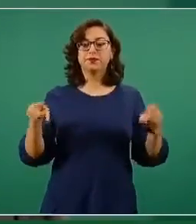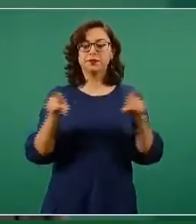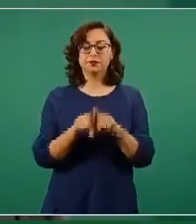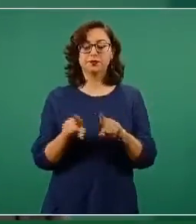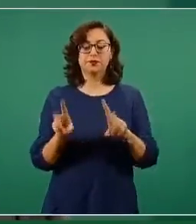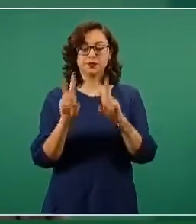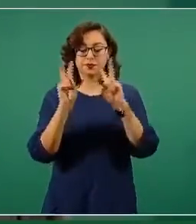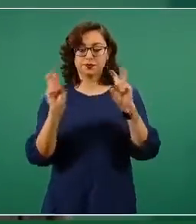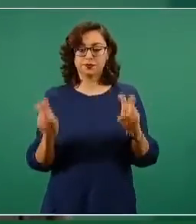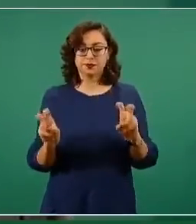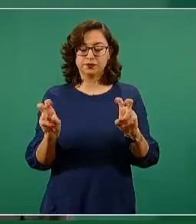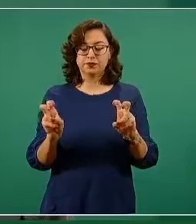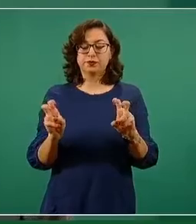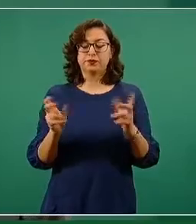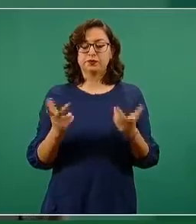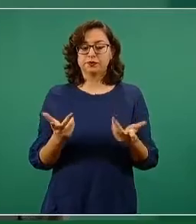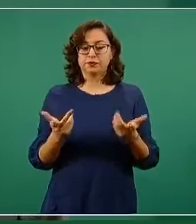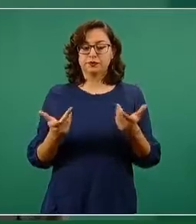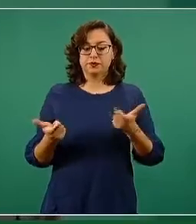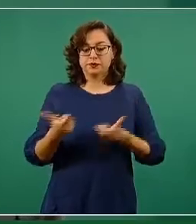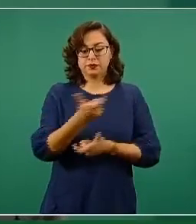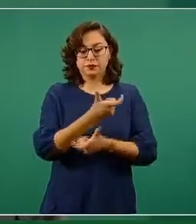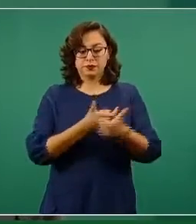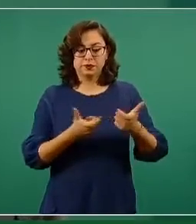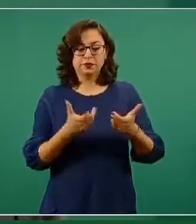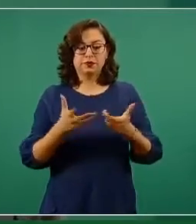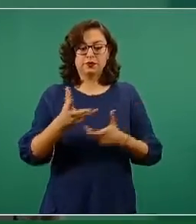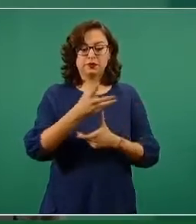utilidades, terminar con la ambigüedad